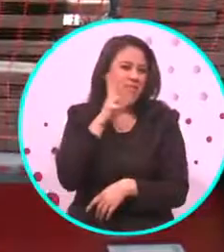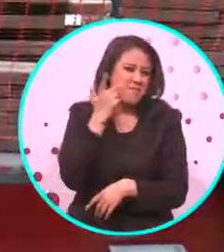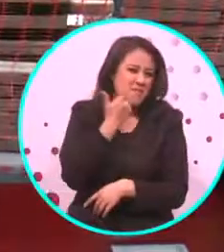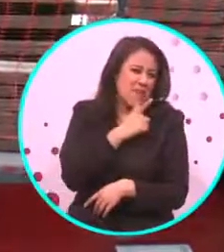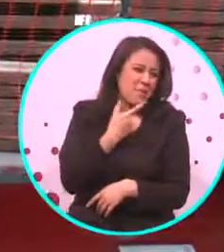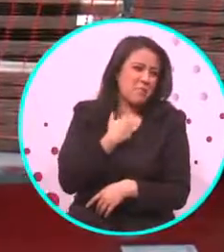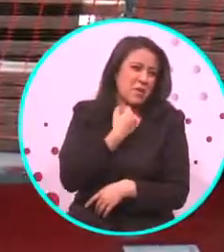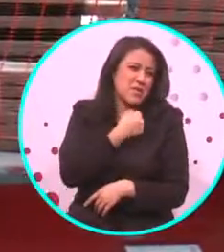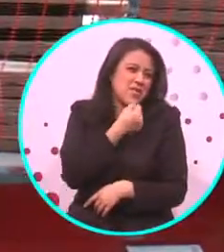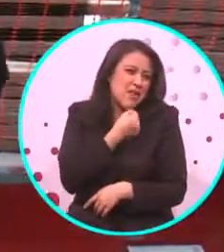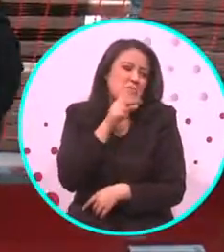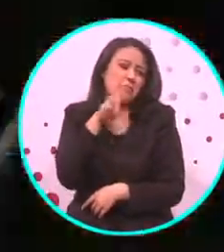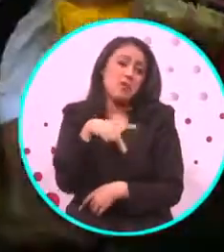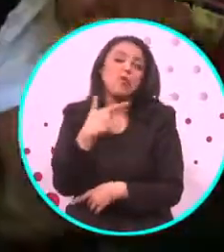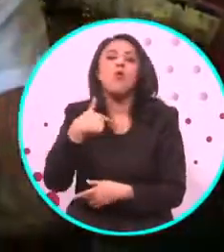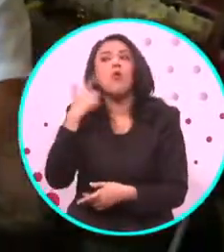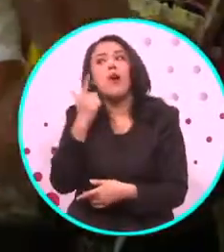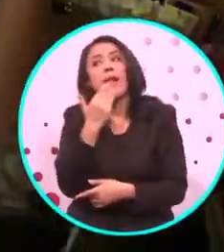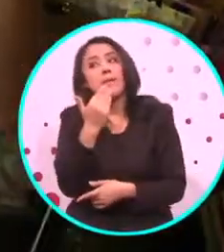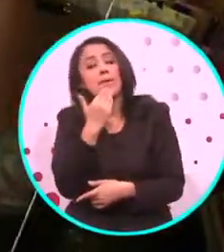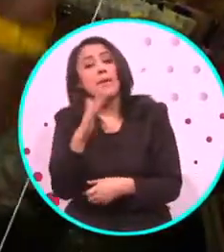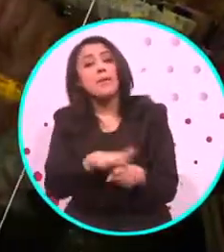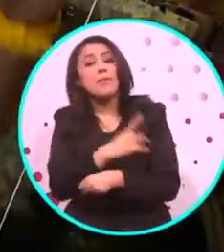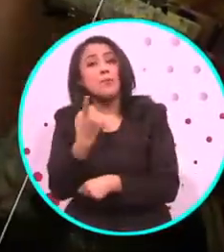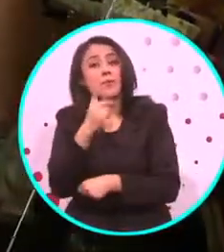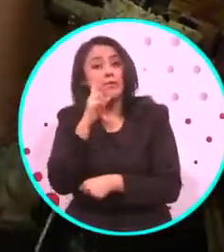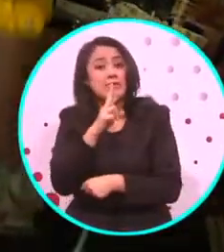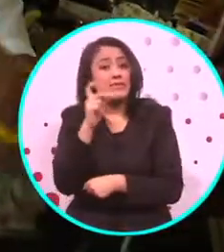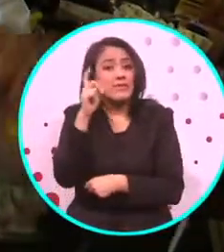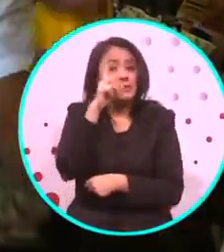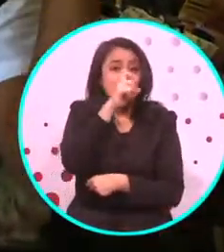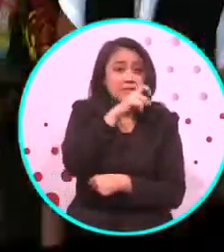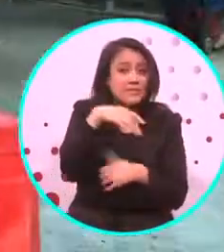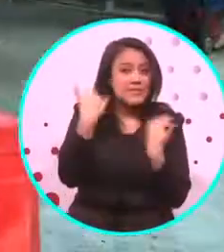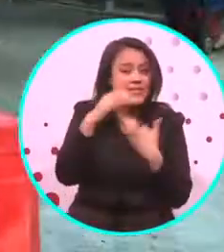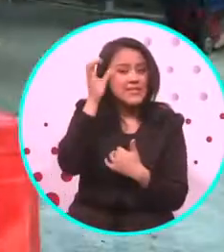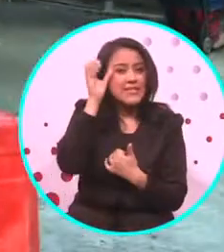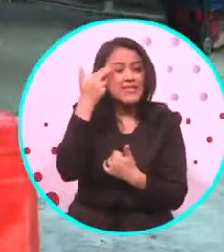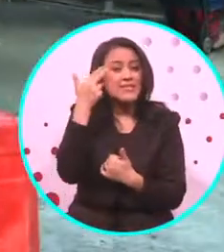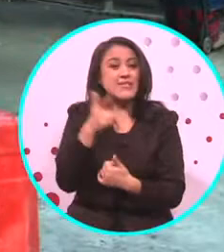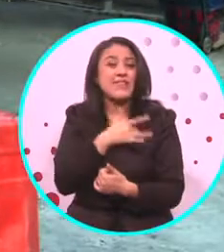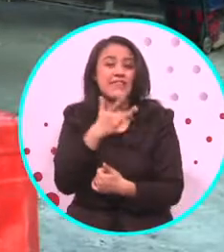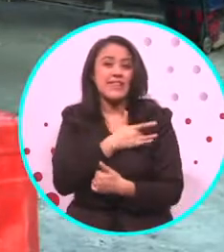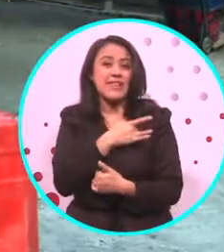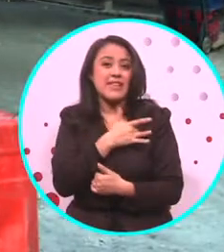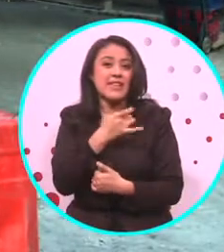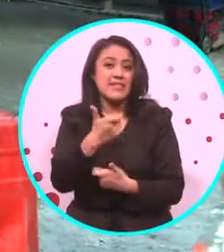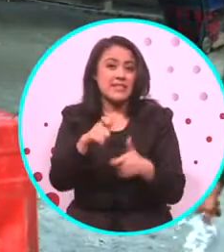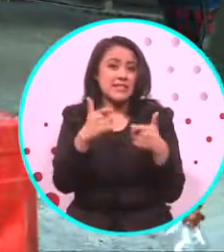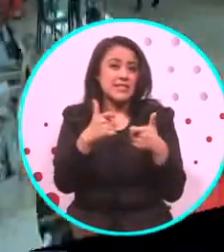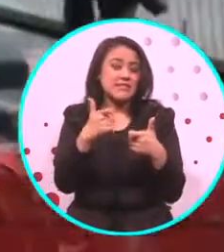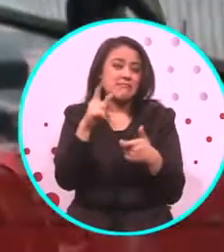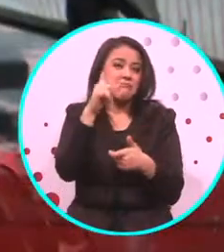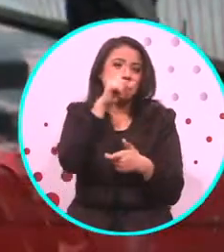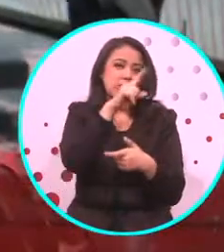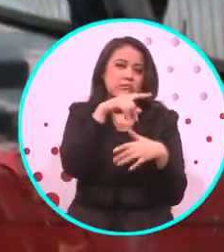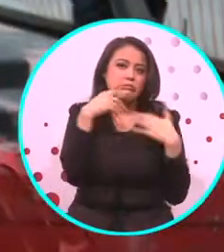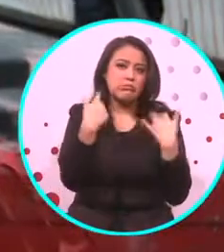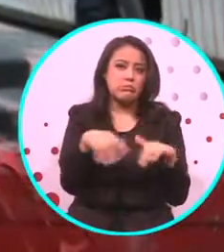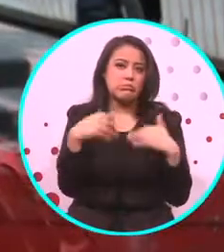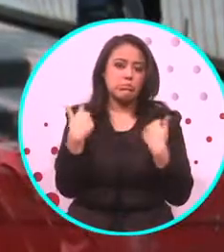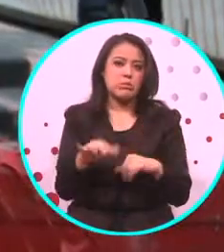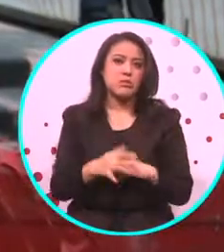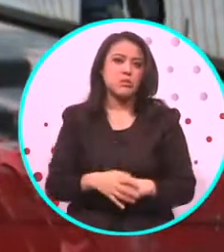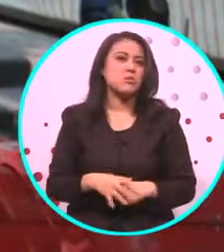espero que todo sea para bien, porque al parecer sí se la están viendo en chino. Económicamente sí nos ha afectado bastante.